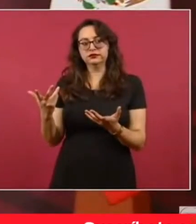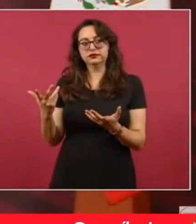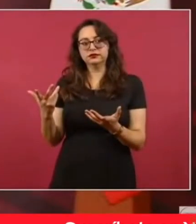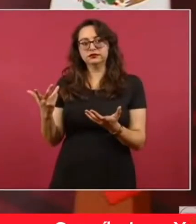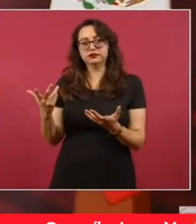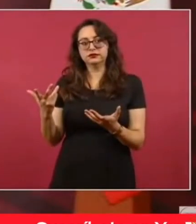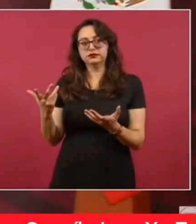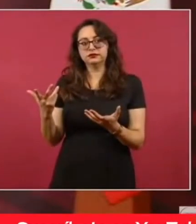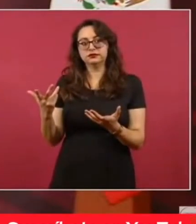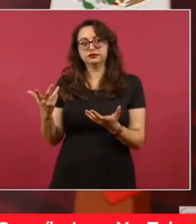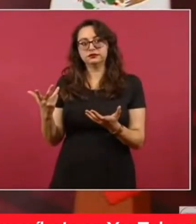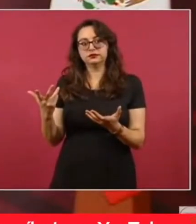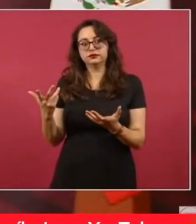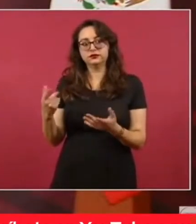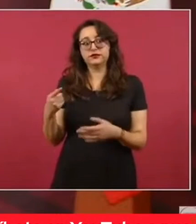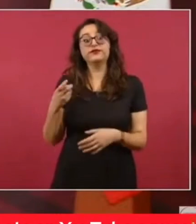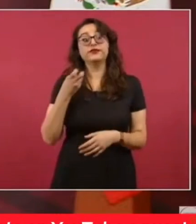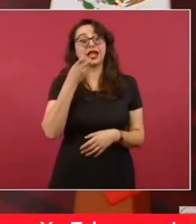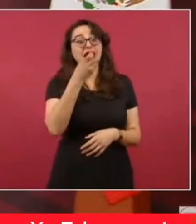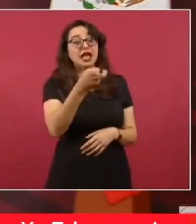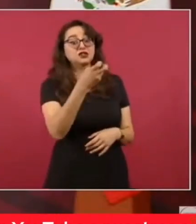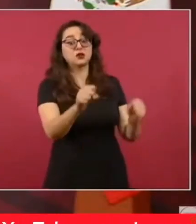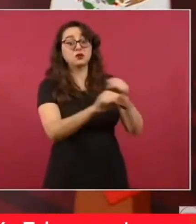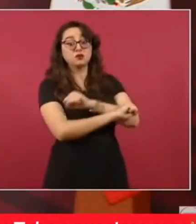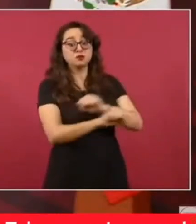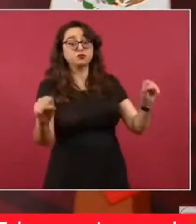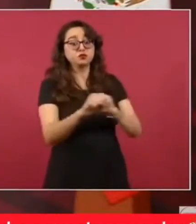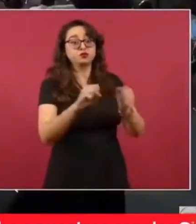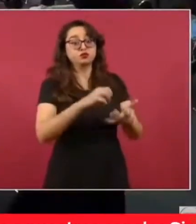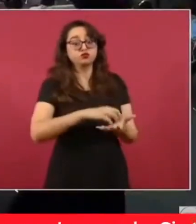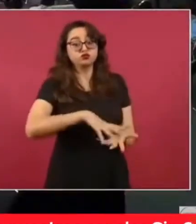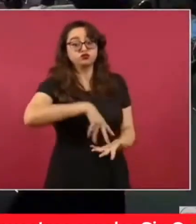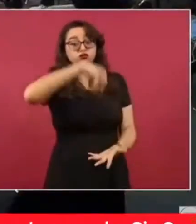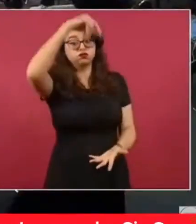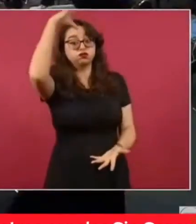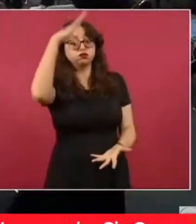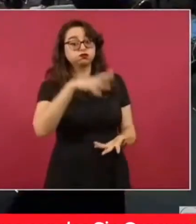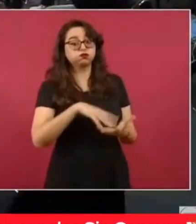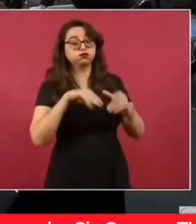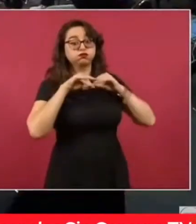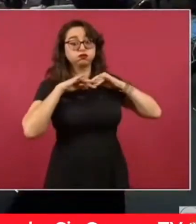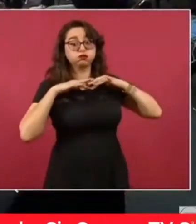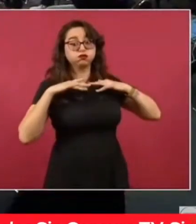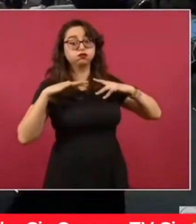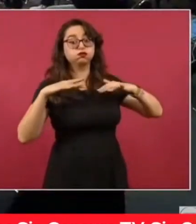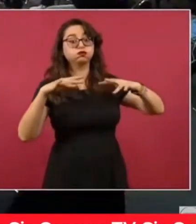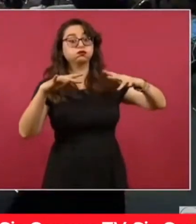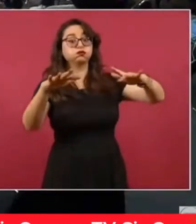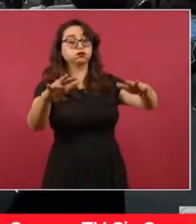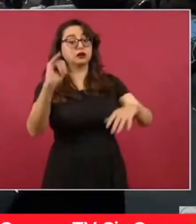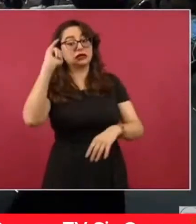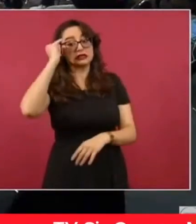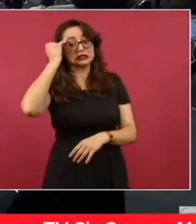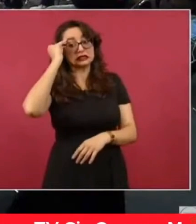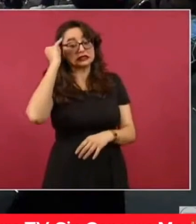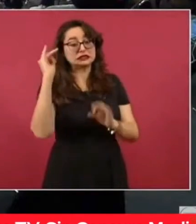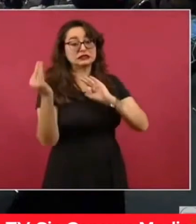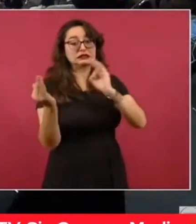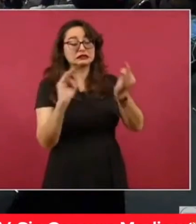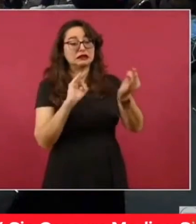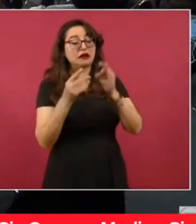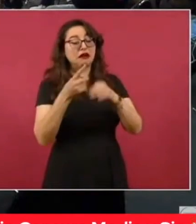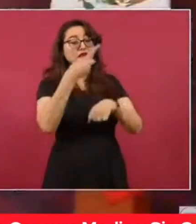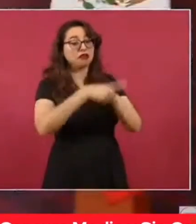en esos polvos son los que dicen Sí la verdad es que los han afectado en la salud en hotelería